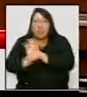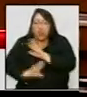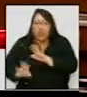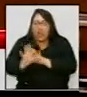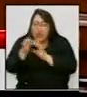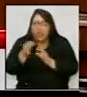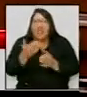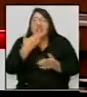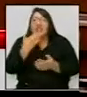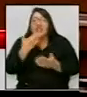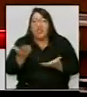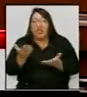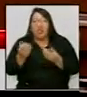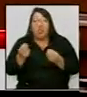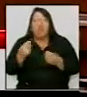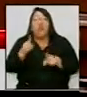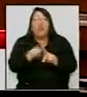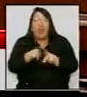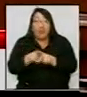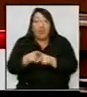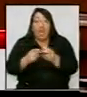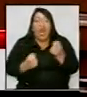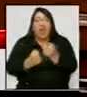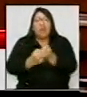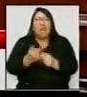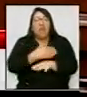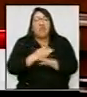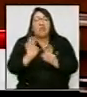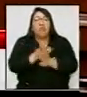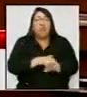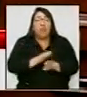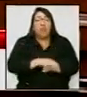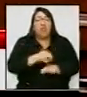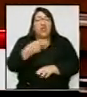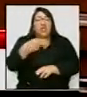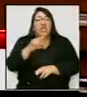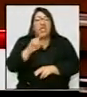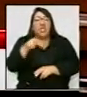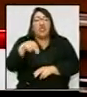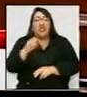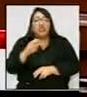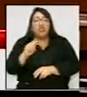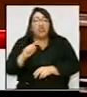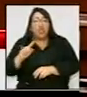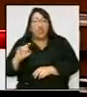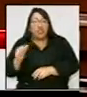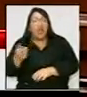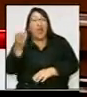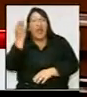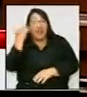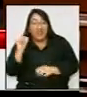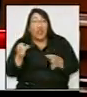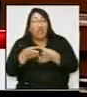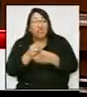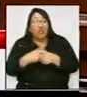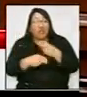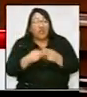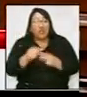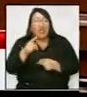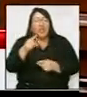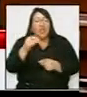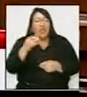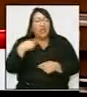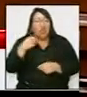lo blindan, como blindaron al vocal supremo Hinostroza, como blindaron a los ex consejeros del Consejo Nacional de la